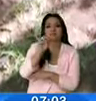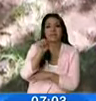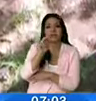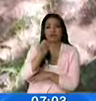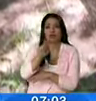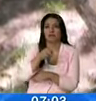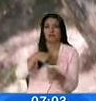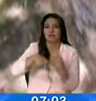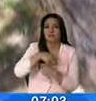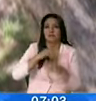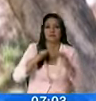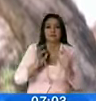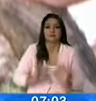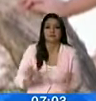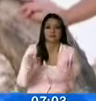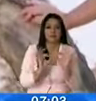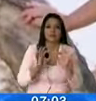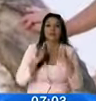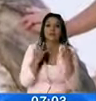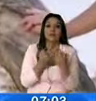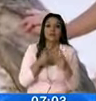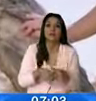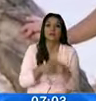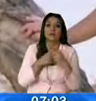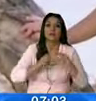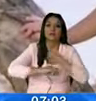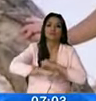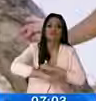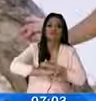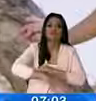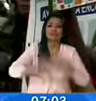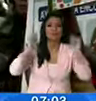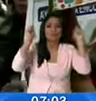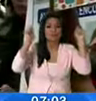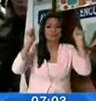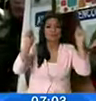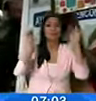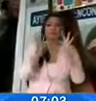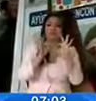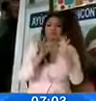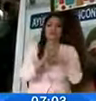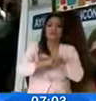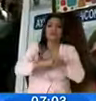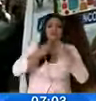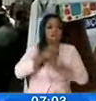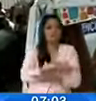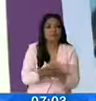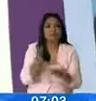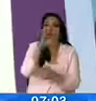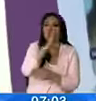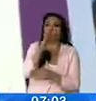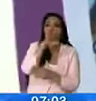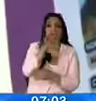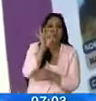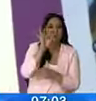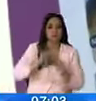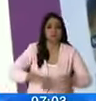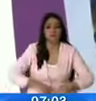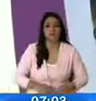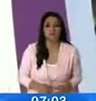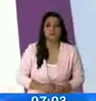embargo, nunca regresaron. Sus familiares iniciaron una campaña mediática a través de las redes sociales para lograr dar con su paradero,